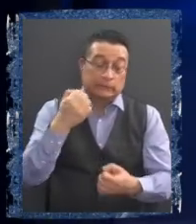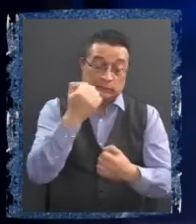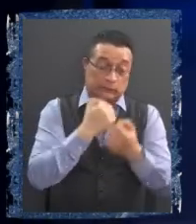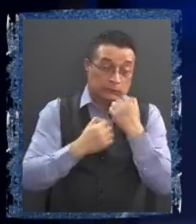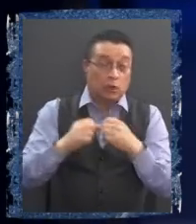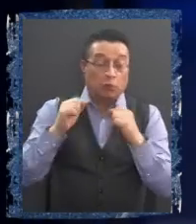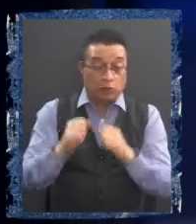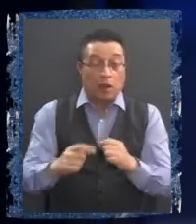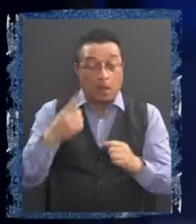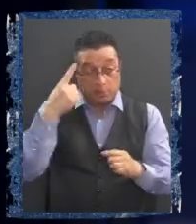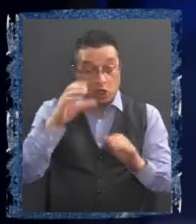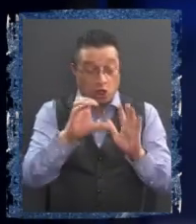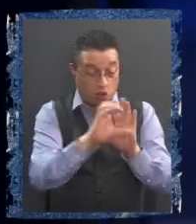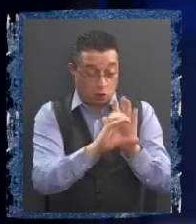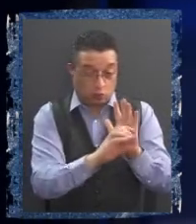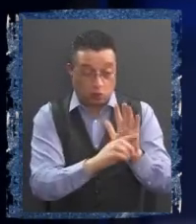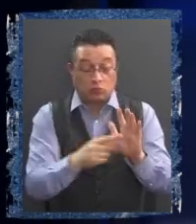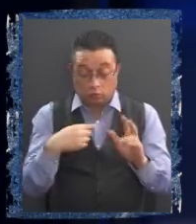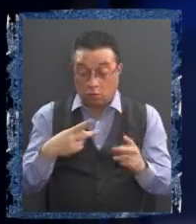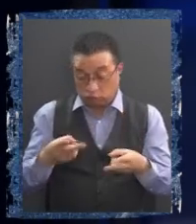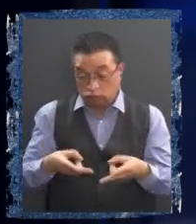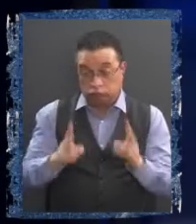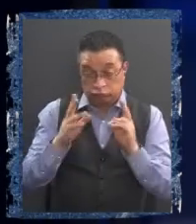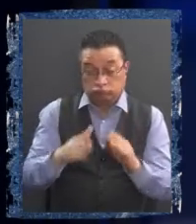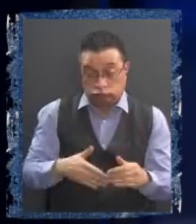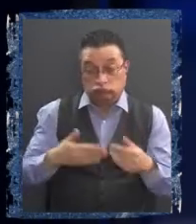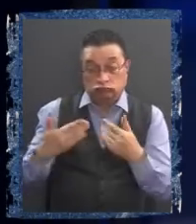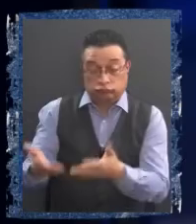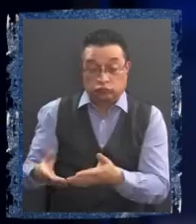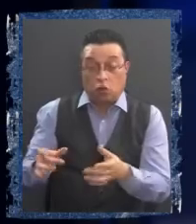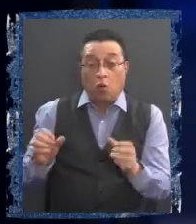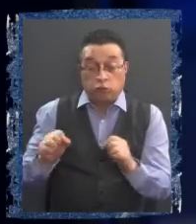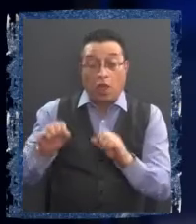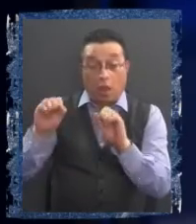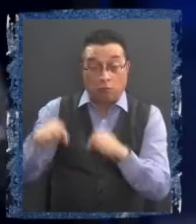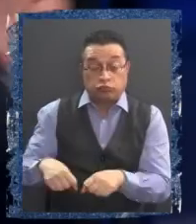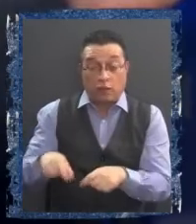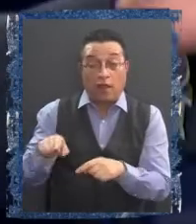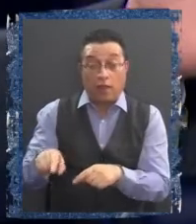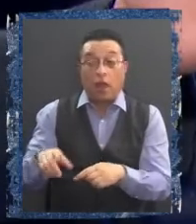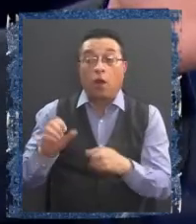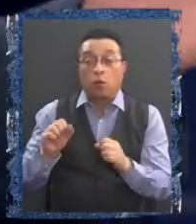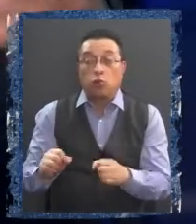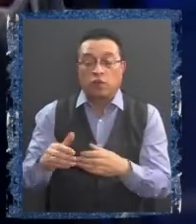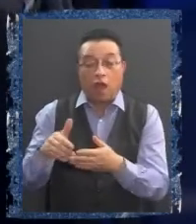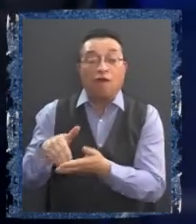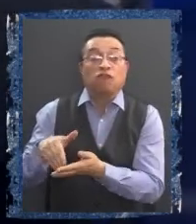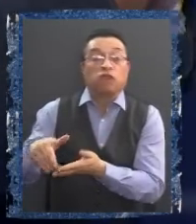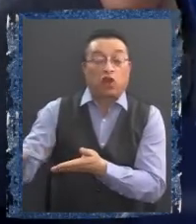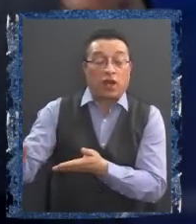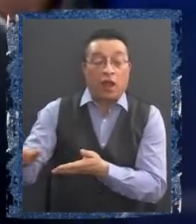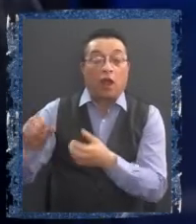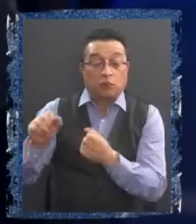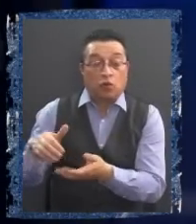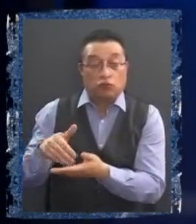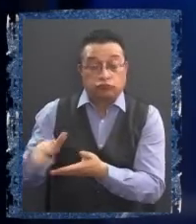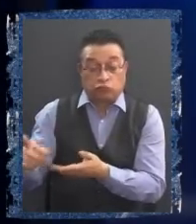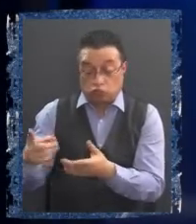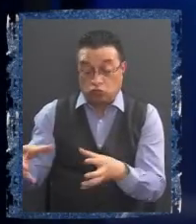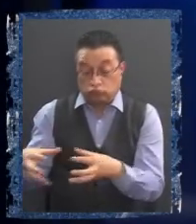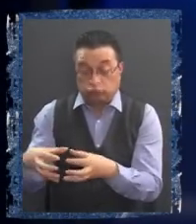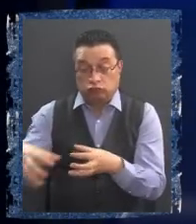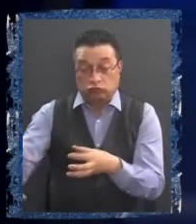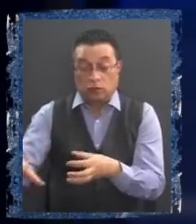la Constitución le autorizaría, si es que esta se aprueba, a dejar fuera de un área, dejar fuera de un sector a